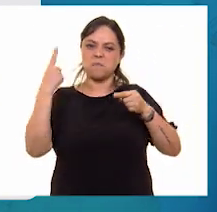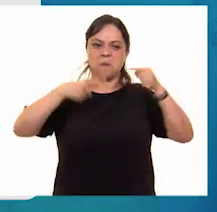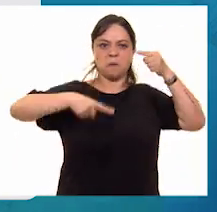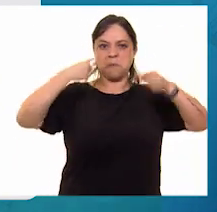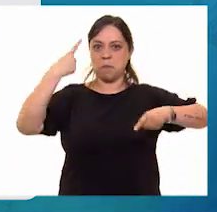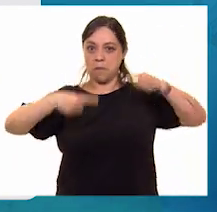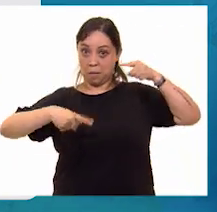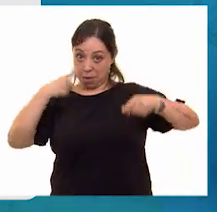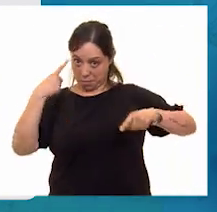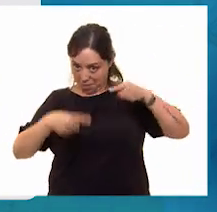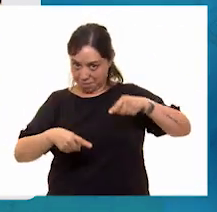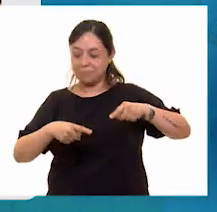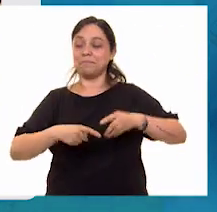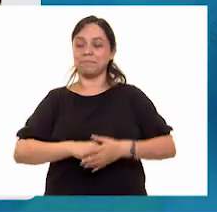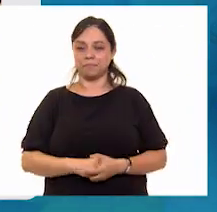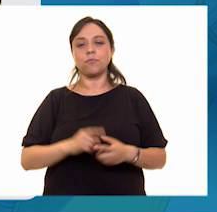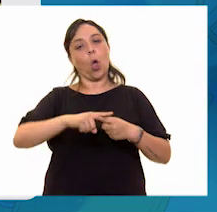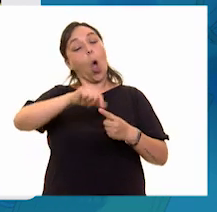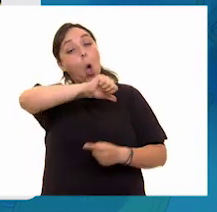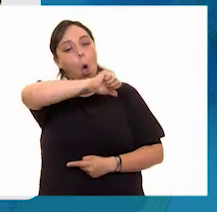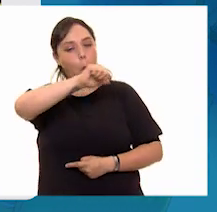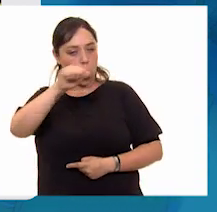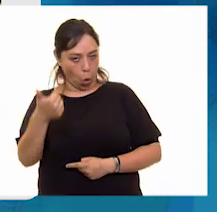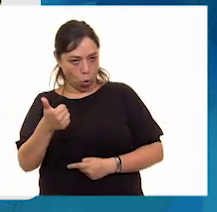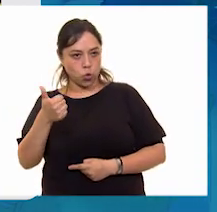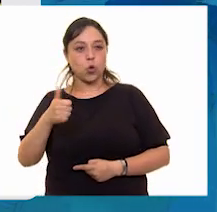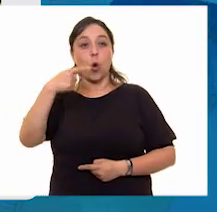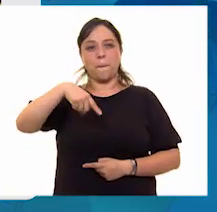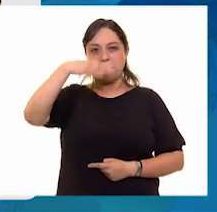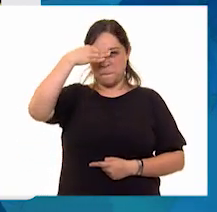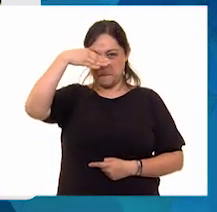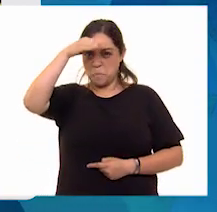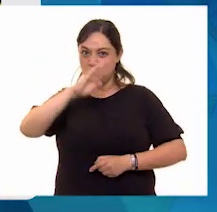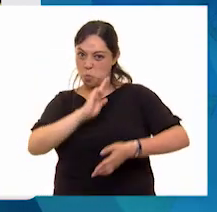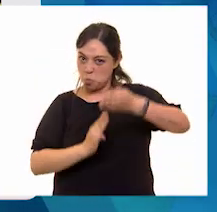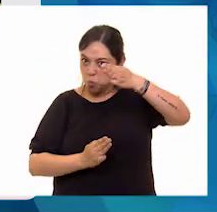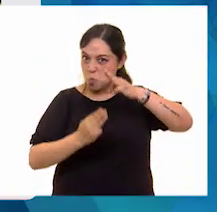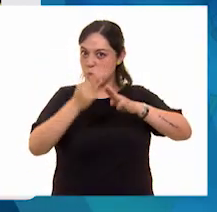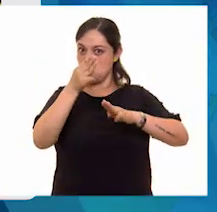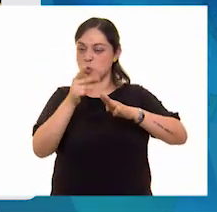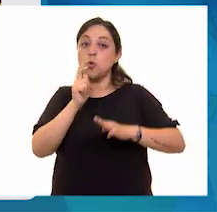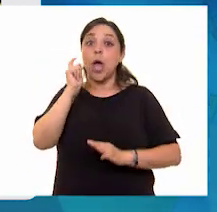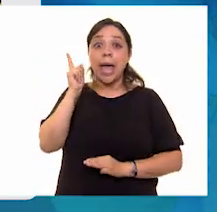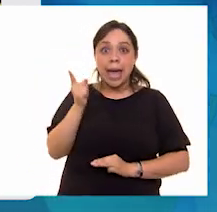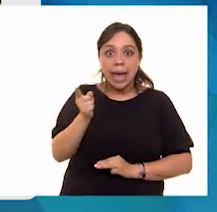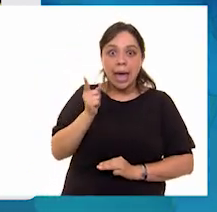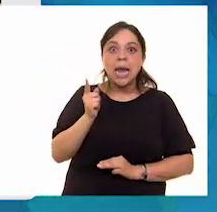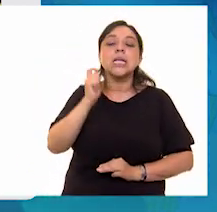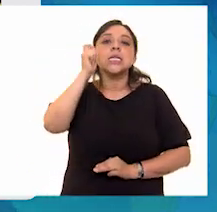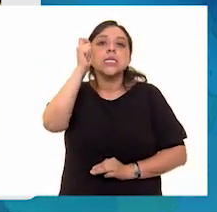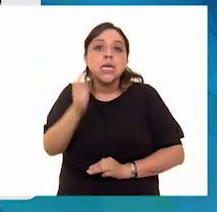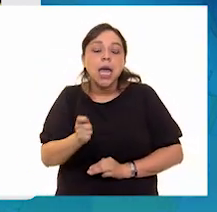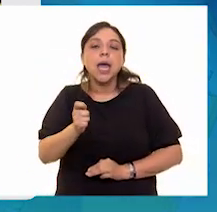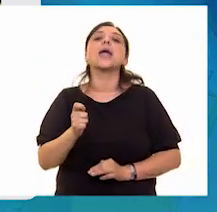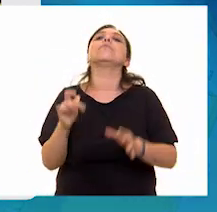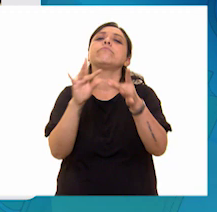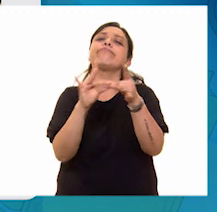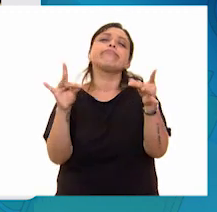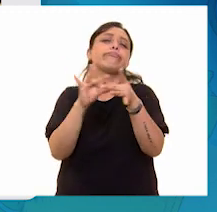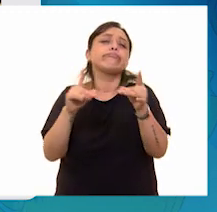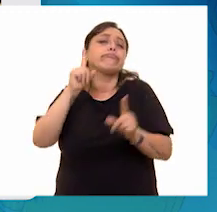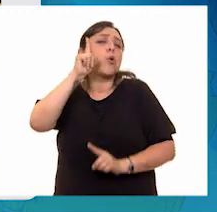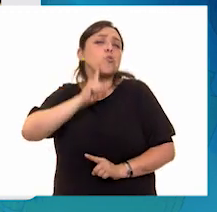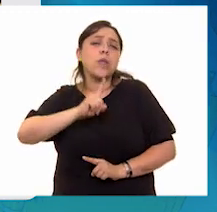querían. En su obra emblemática La peor señora del mundo, Francisco Hinojosa nos comparte la historia de una